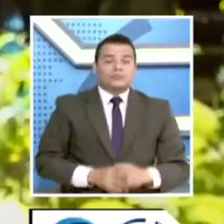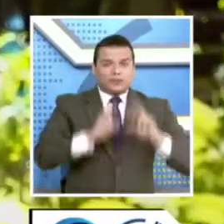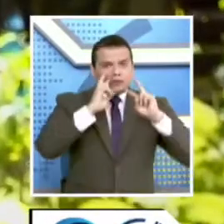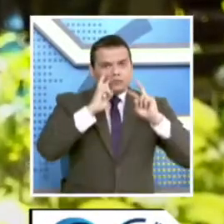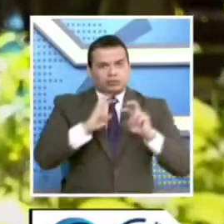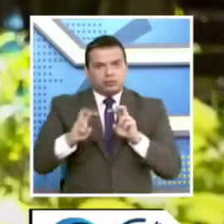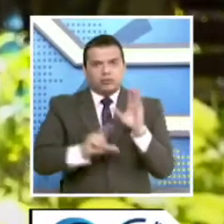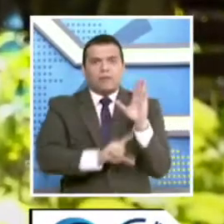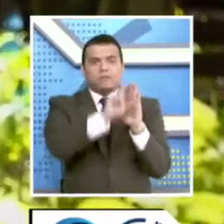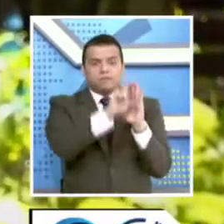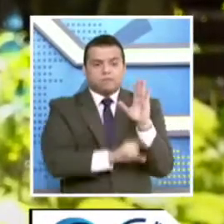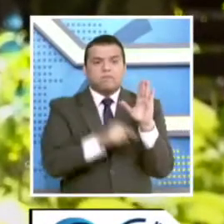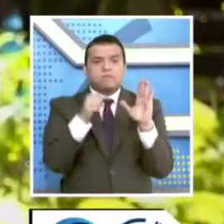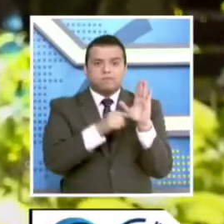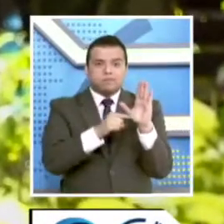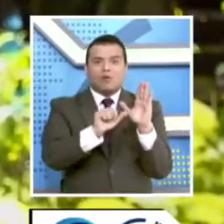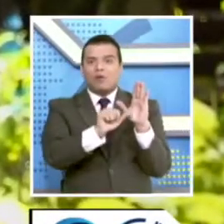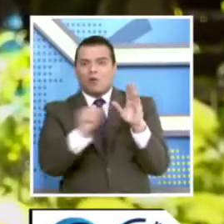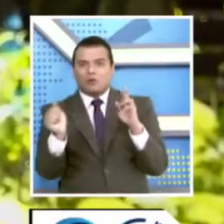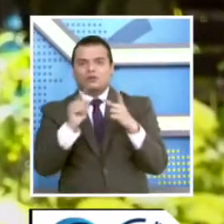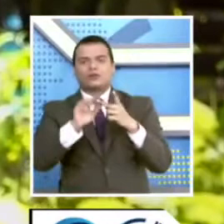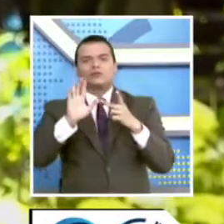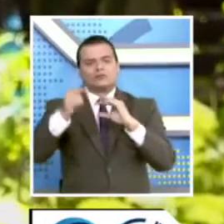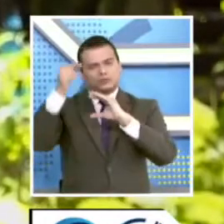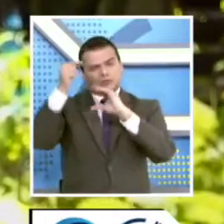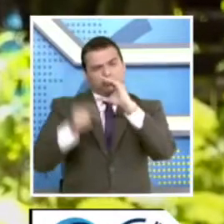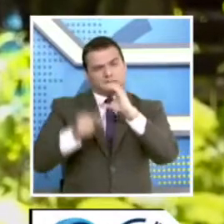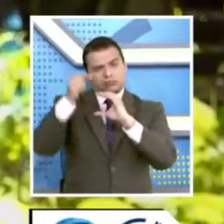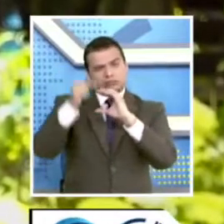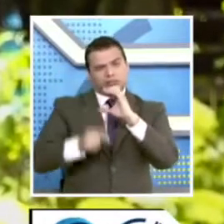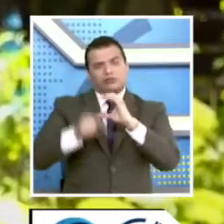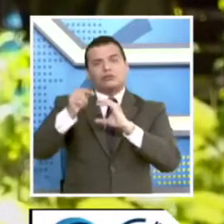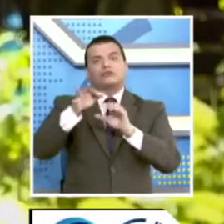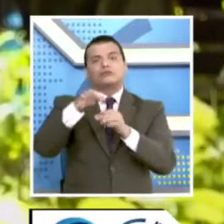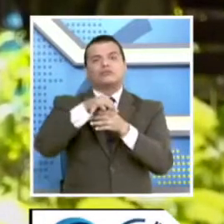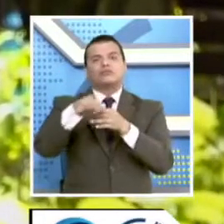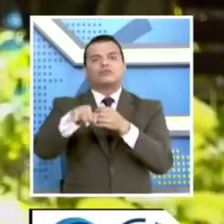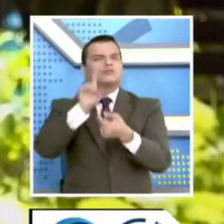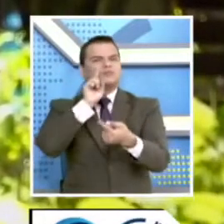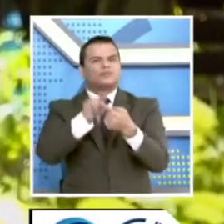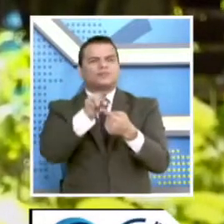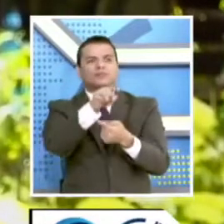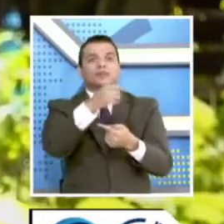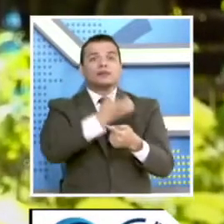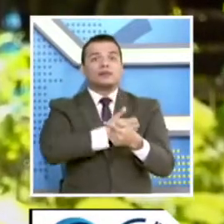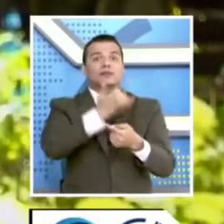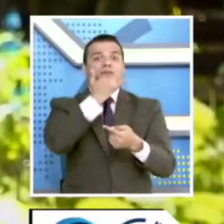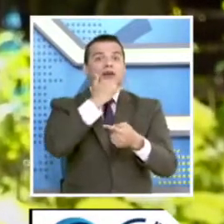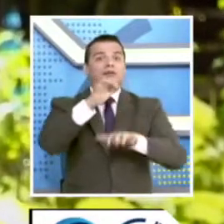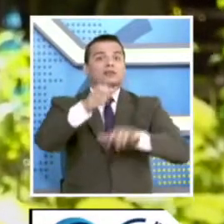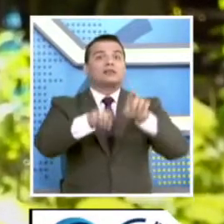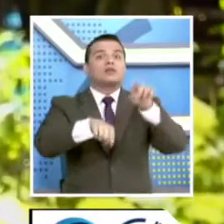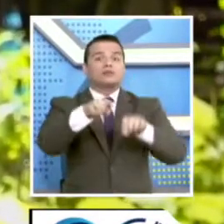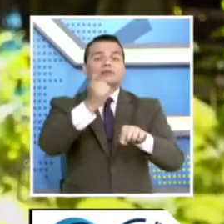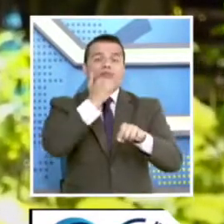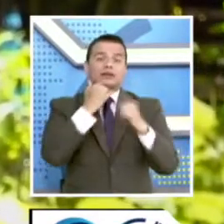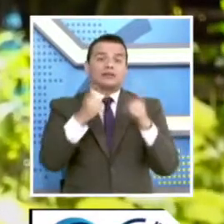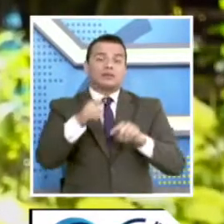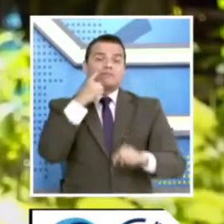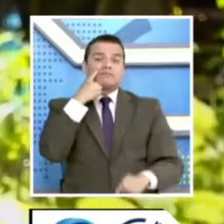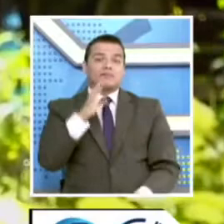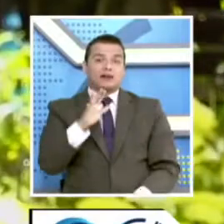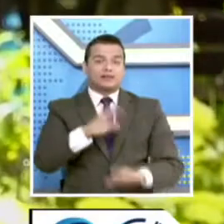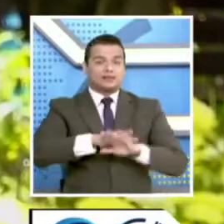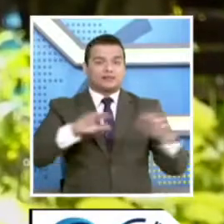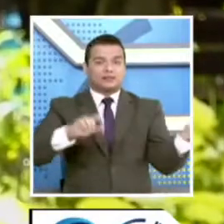investigaciones también se suman unas que adelanta la Contraloría Municipal en contra de la Alcaldía de Santiago de Cali y varias de sus dependencias. Desde el sur de Cali, Jairo Zapata, porque el